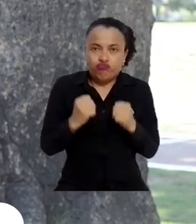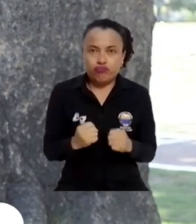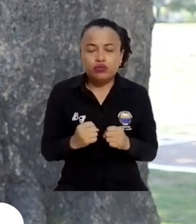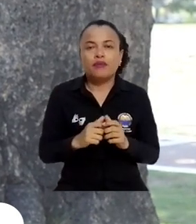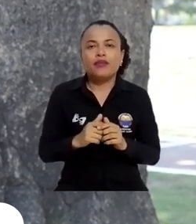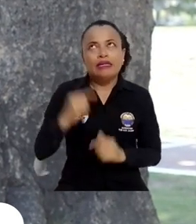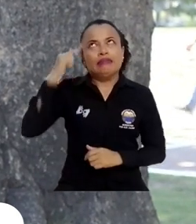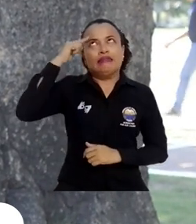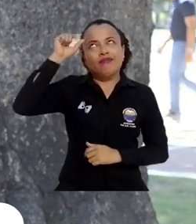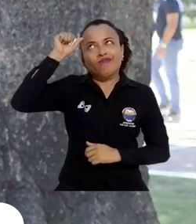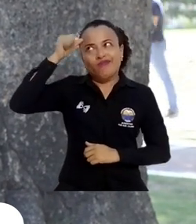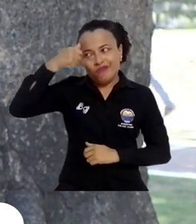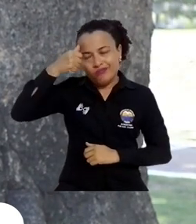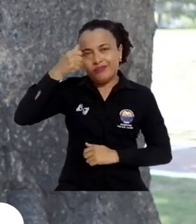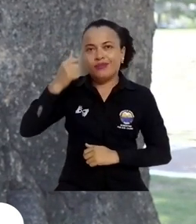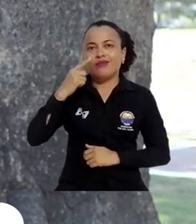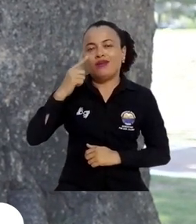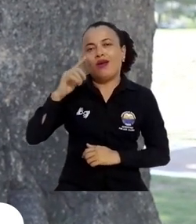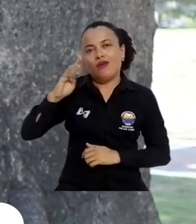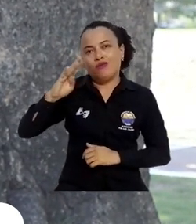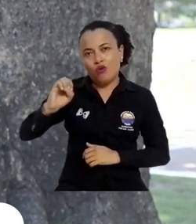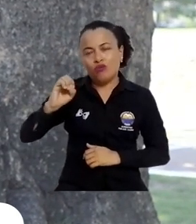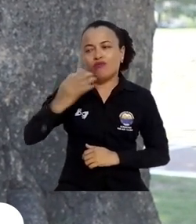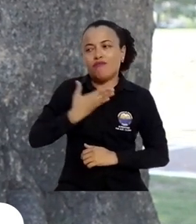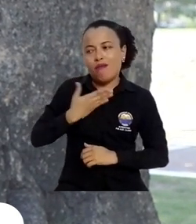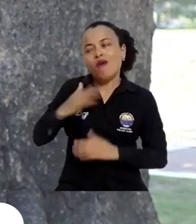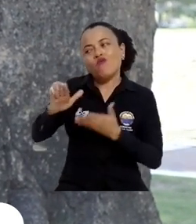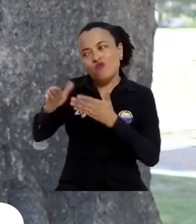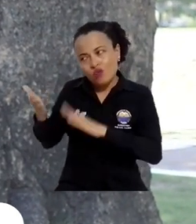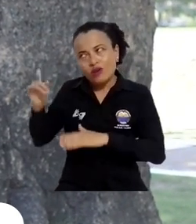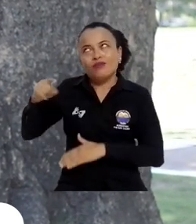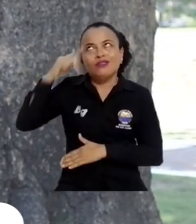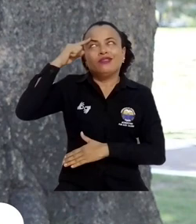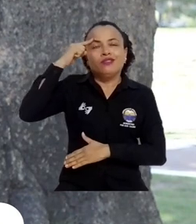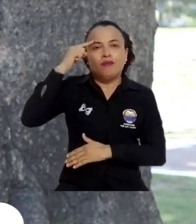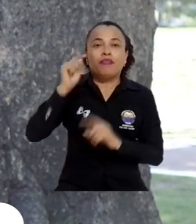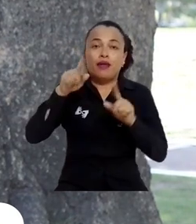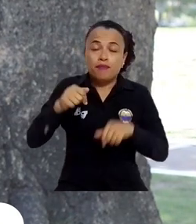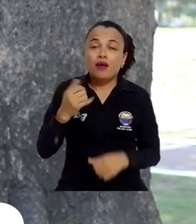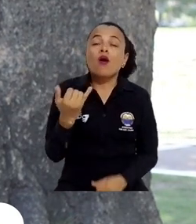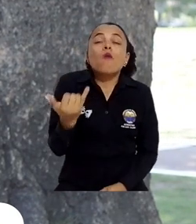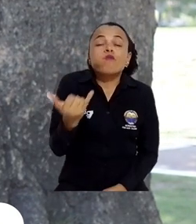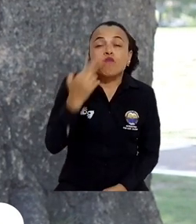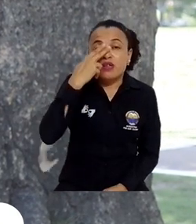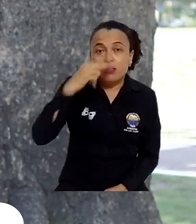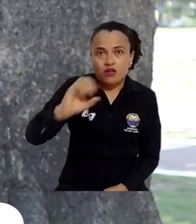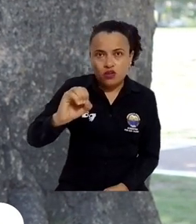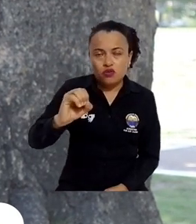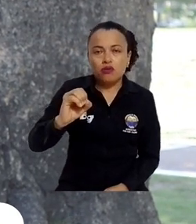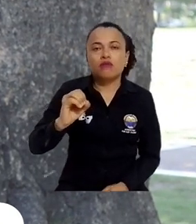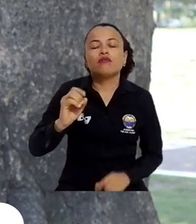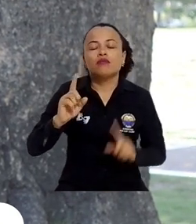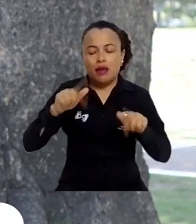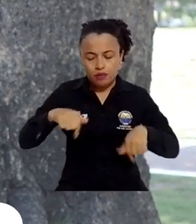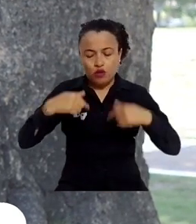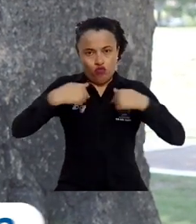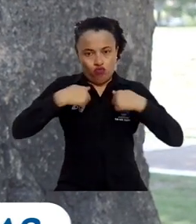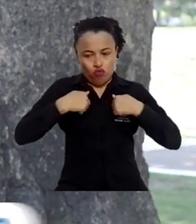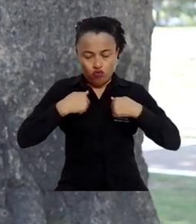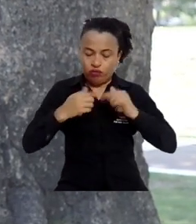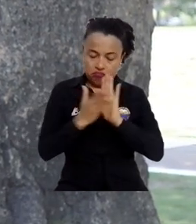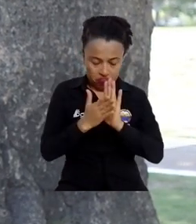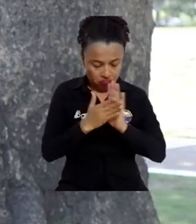adelante a la memoria de mi esposo a la memoria de mi madre y a la presencia de mi hijo que hoy lo tengo acá y para mí Por qué no